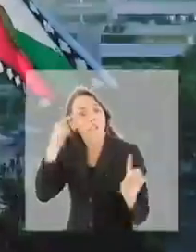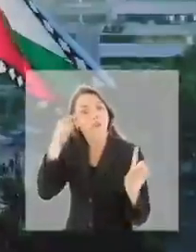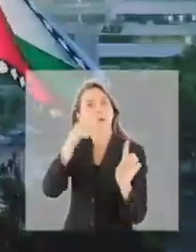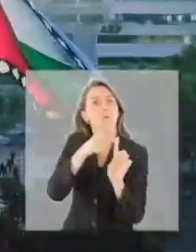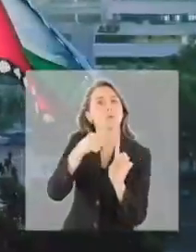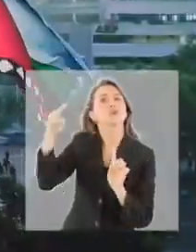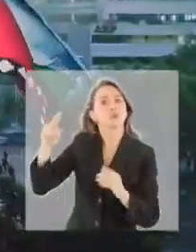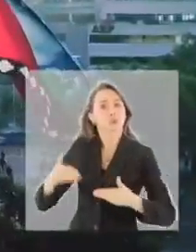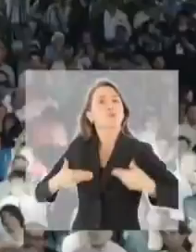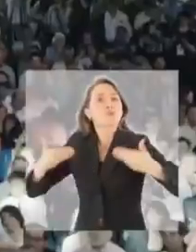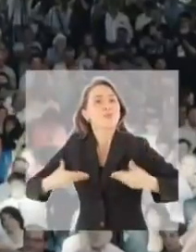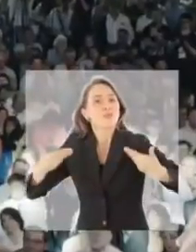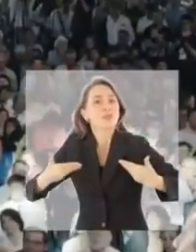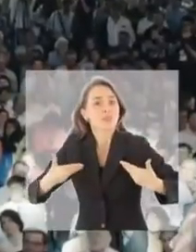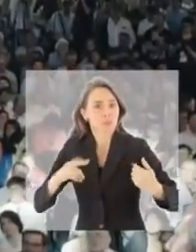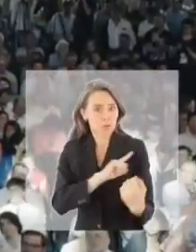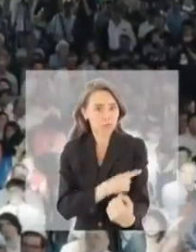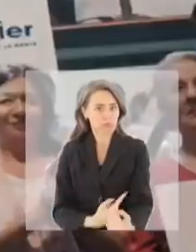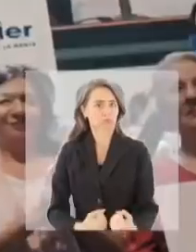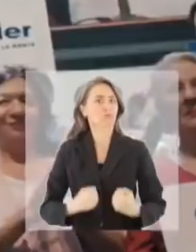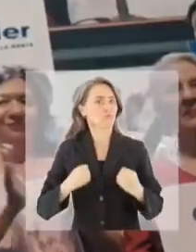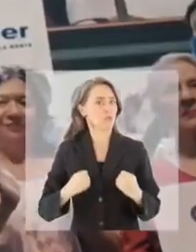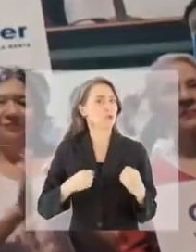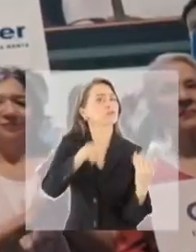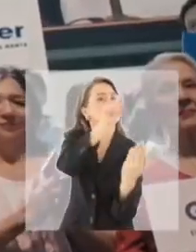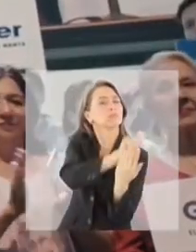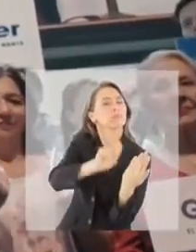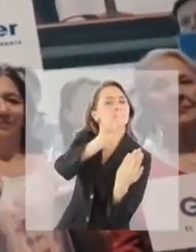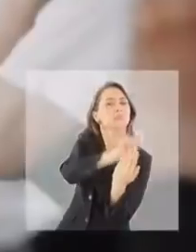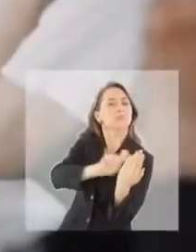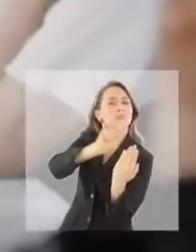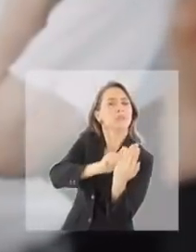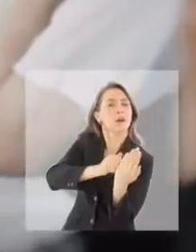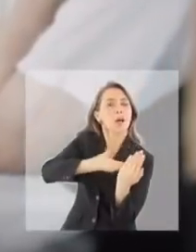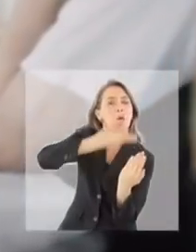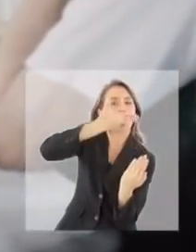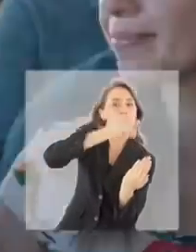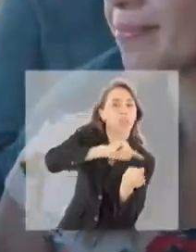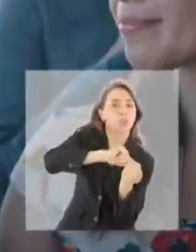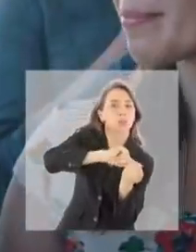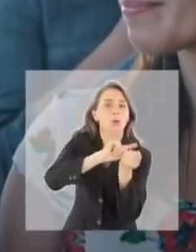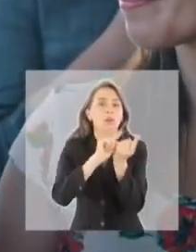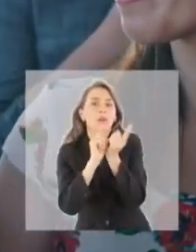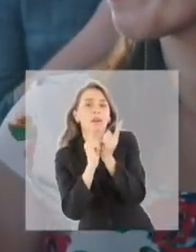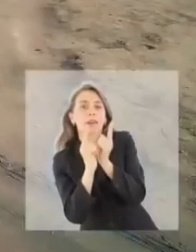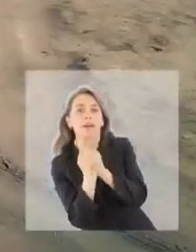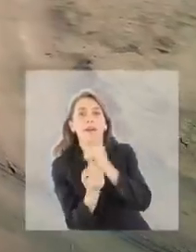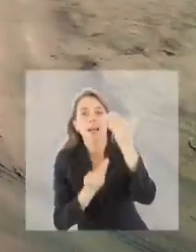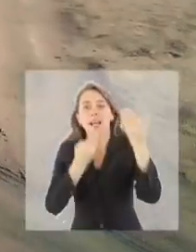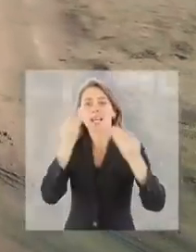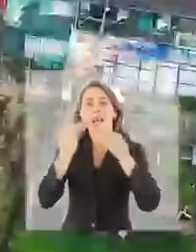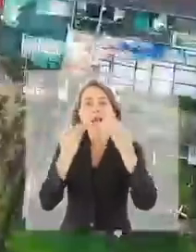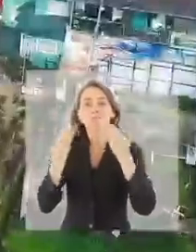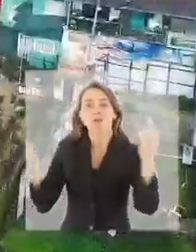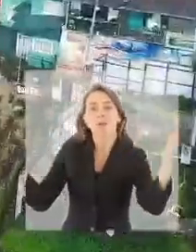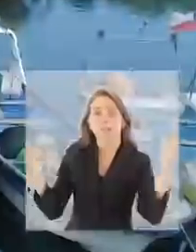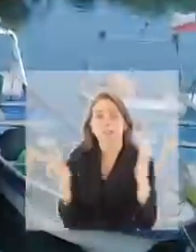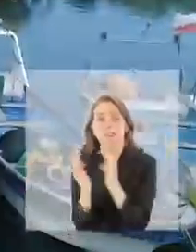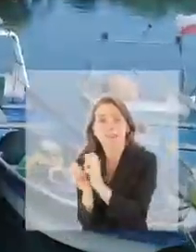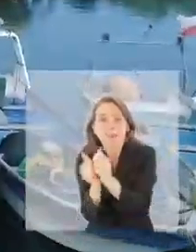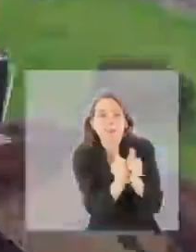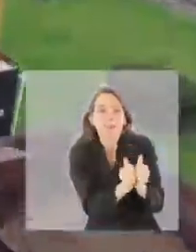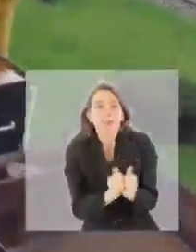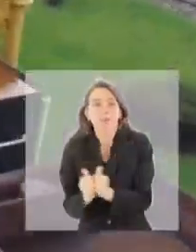y motivación. Y con fuerza, puño y letra, el discurso se hace canción.